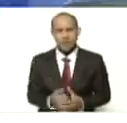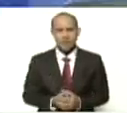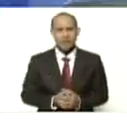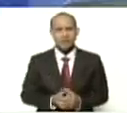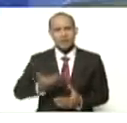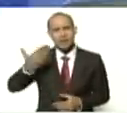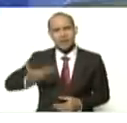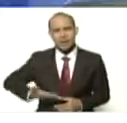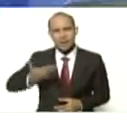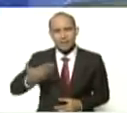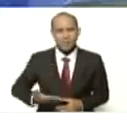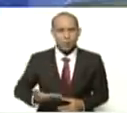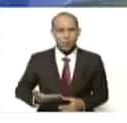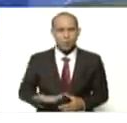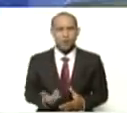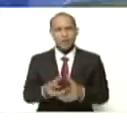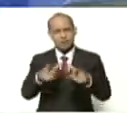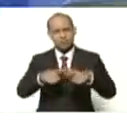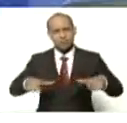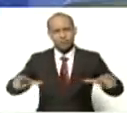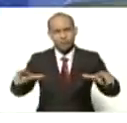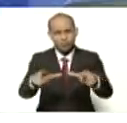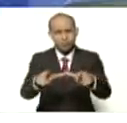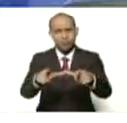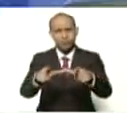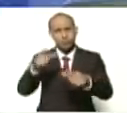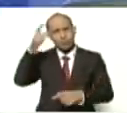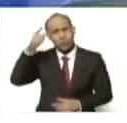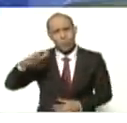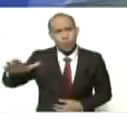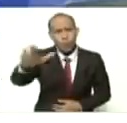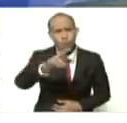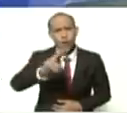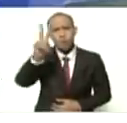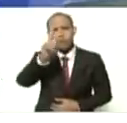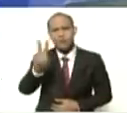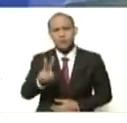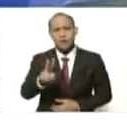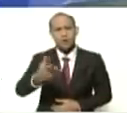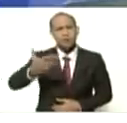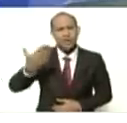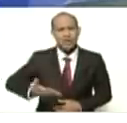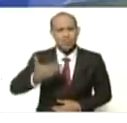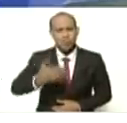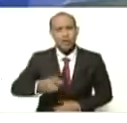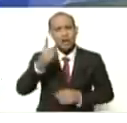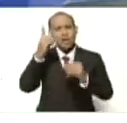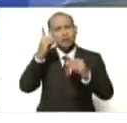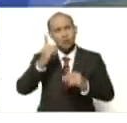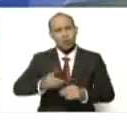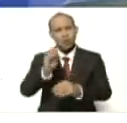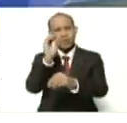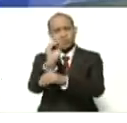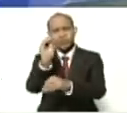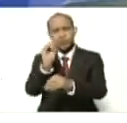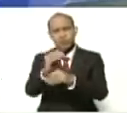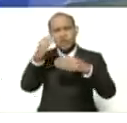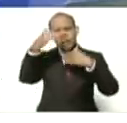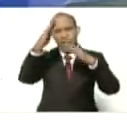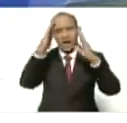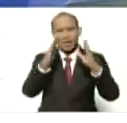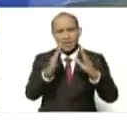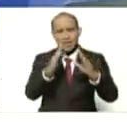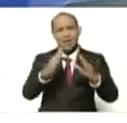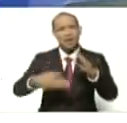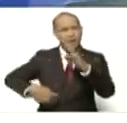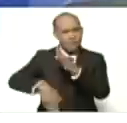importantes sectores de la población venezolana de la importancia de dejarse cuidar atender y de ir